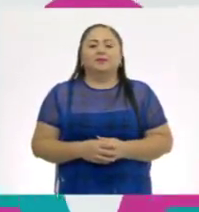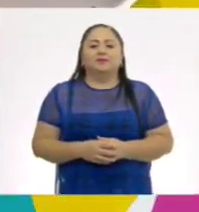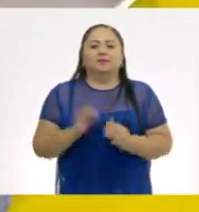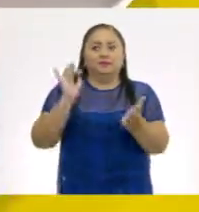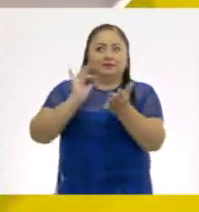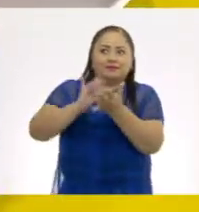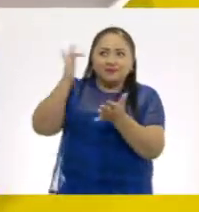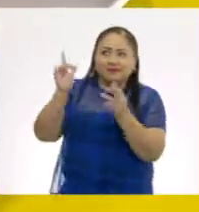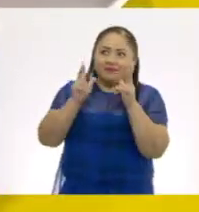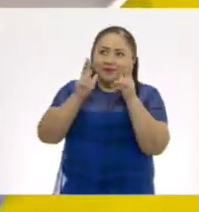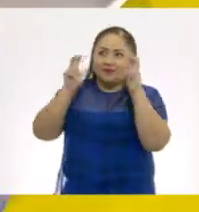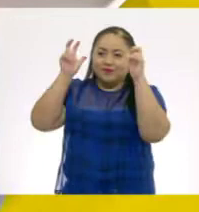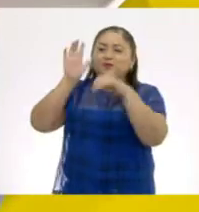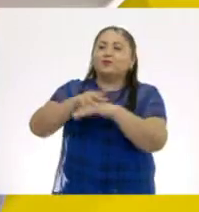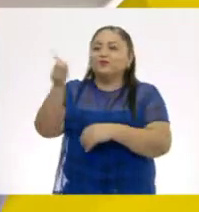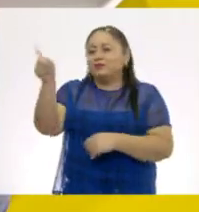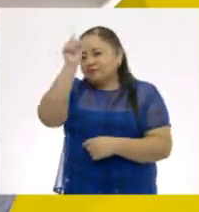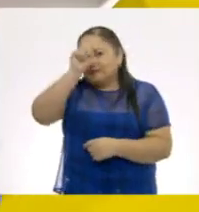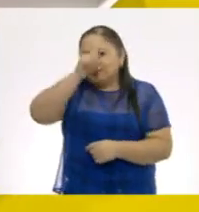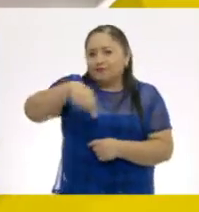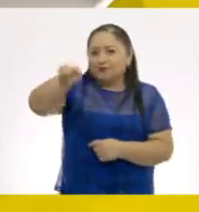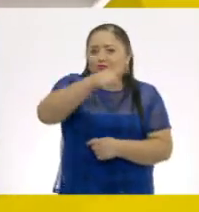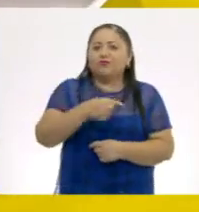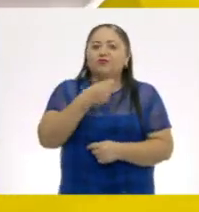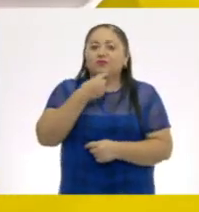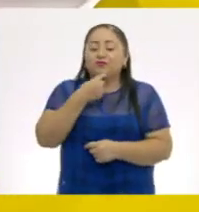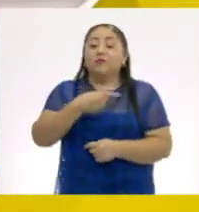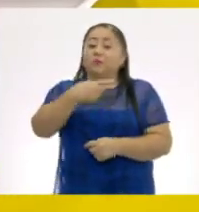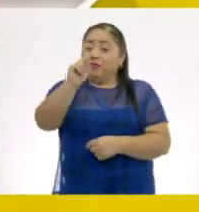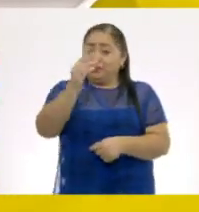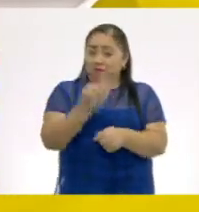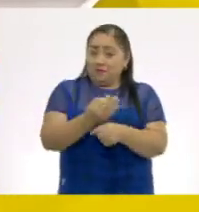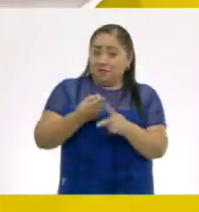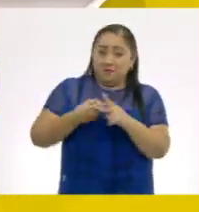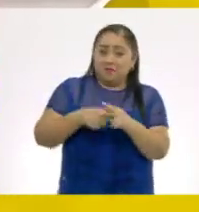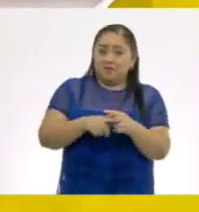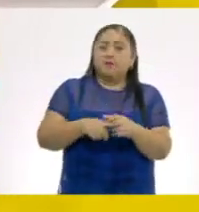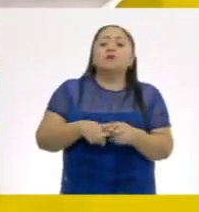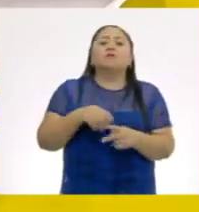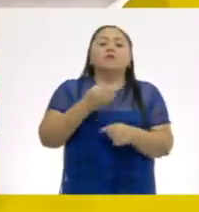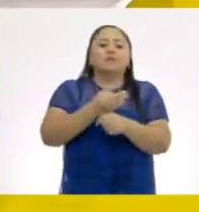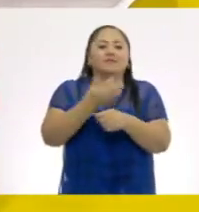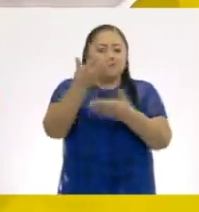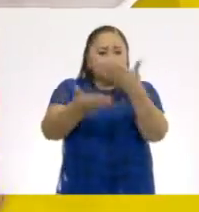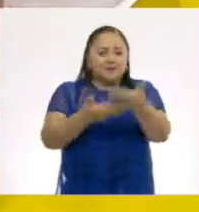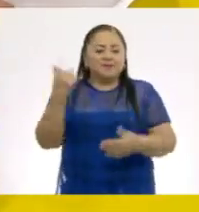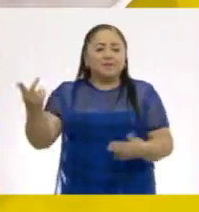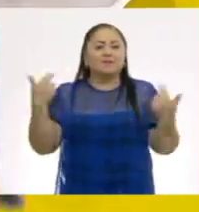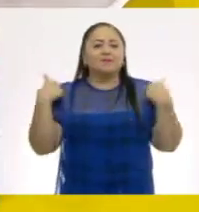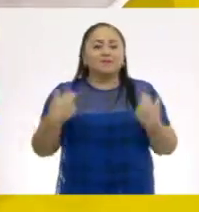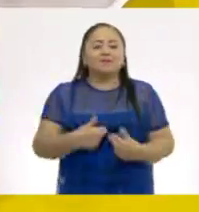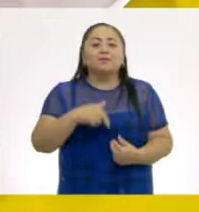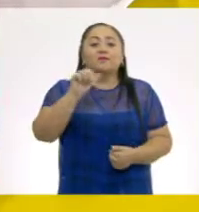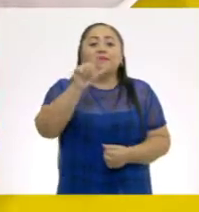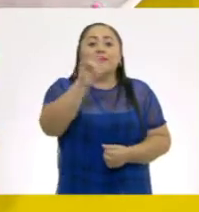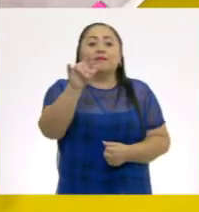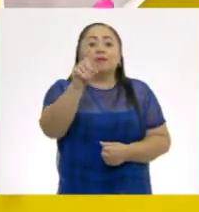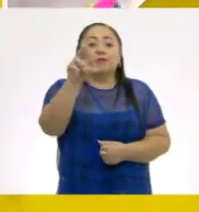Gracias, Ajolisto, por esa buena recomendación. Para comenzar, ya está aquí nuestro maestro Alejandro. ¡Bienvenido,